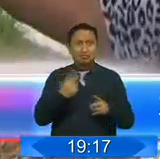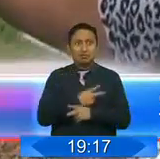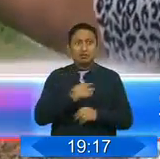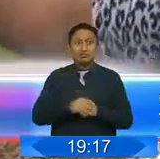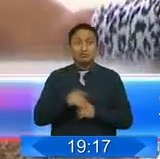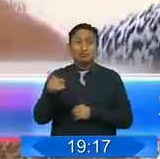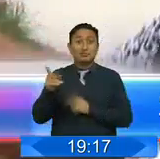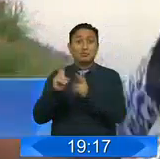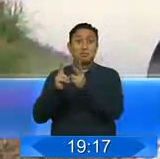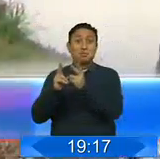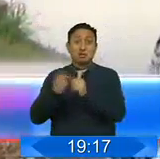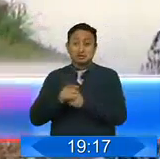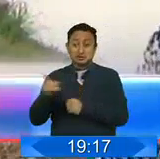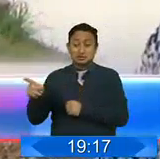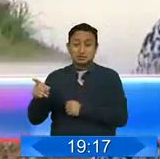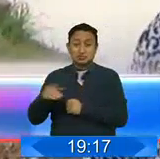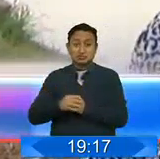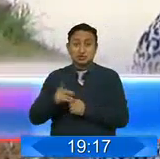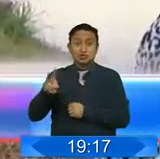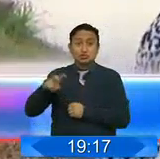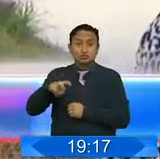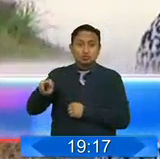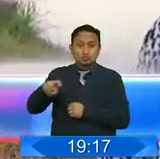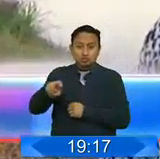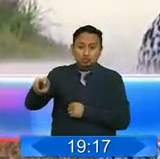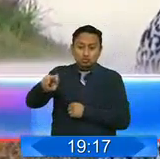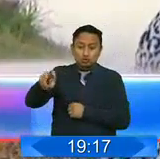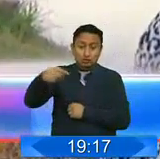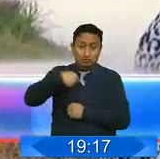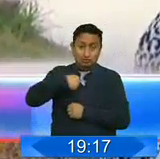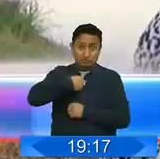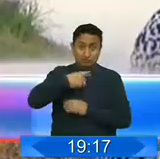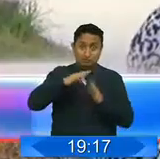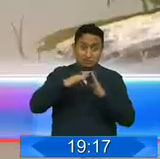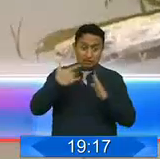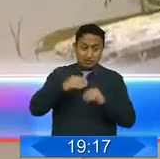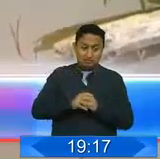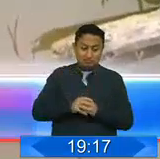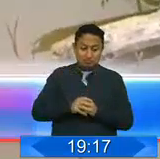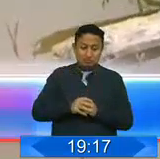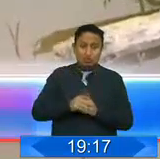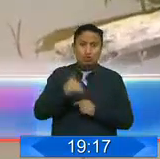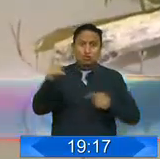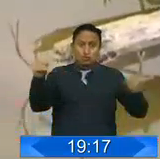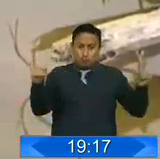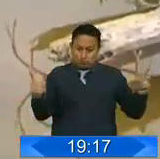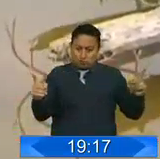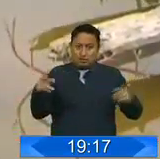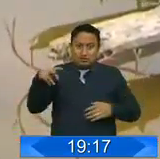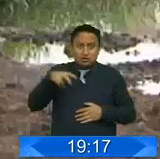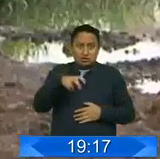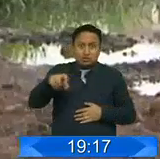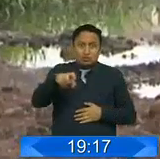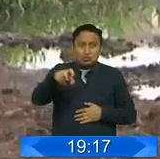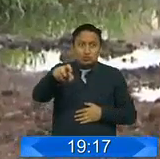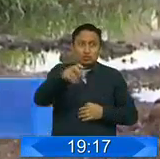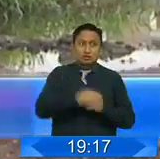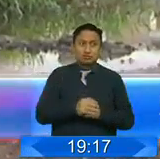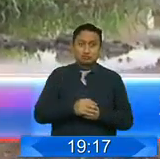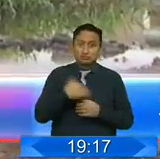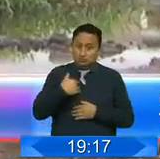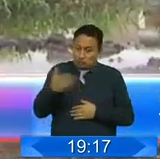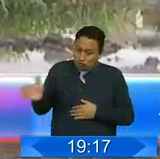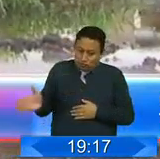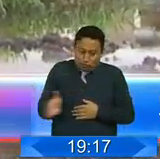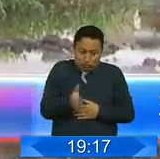vecina de aquí atrás, incluso en el patio de ella, encontré culebras en mi patio, encontré una culebra casi de 1.5 metros, por no exagerarle. Yo la dejé que